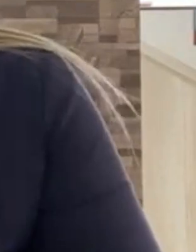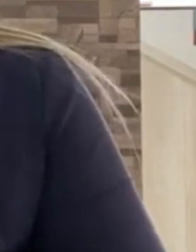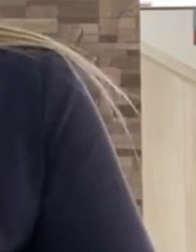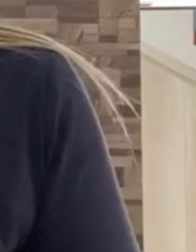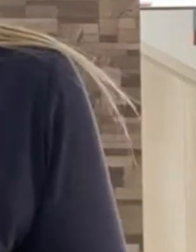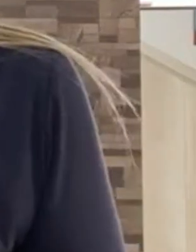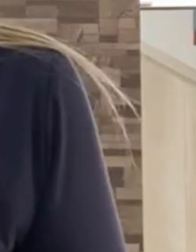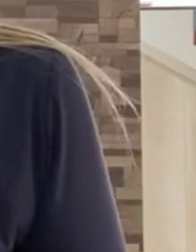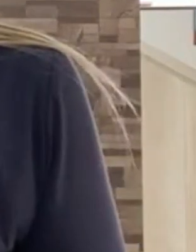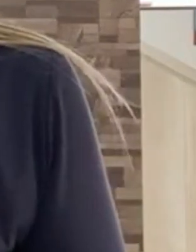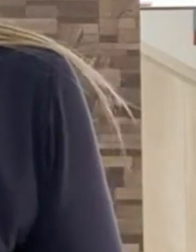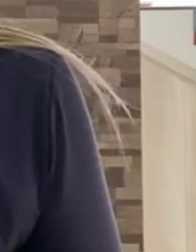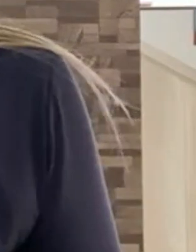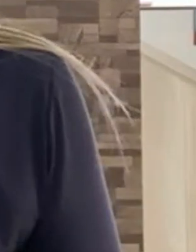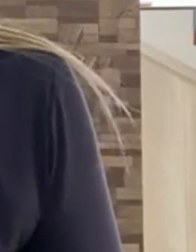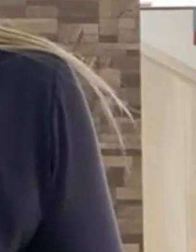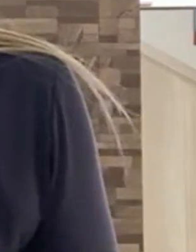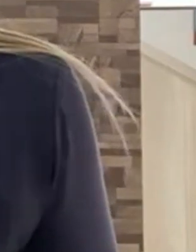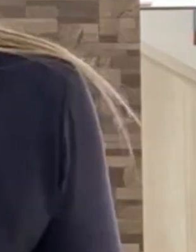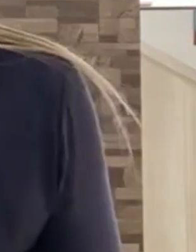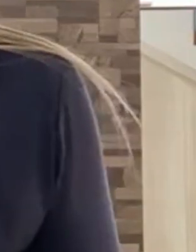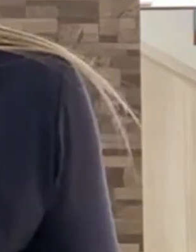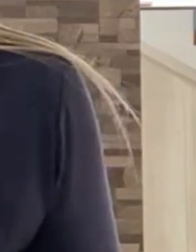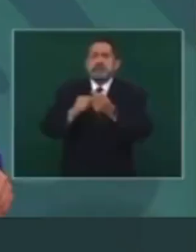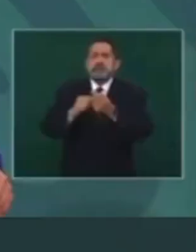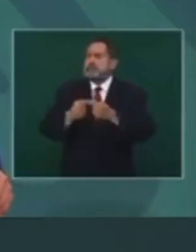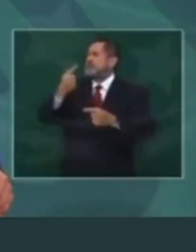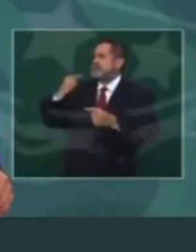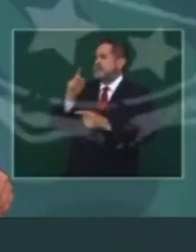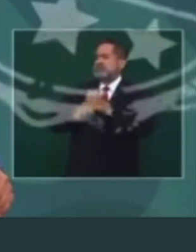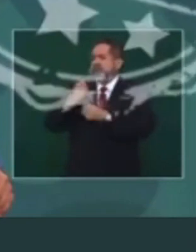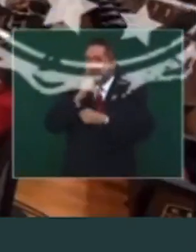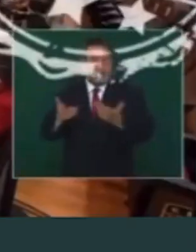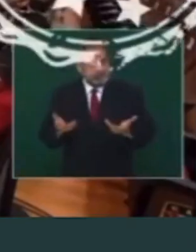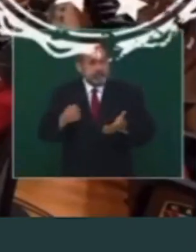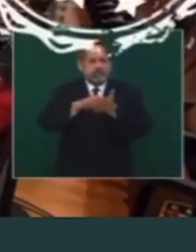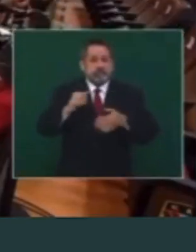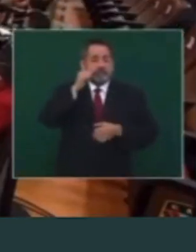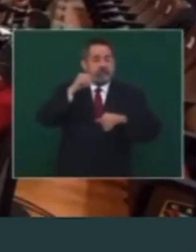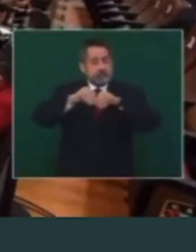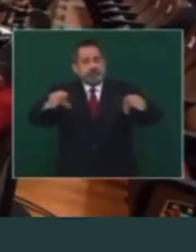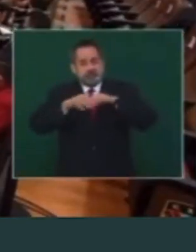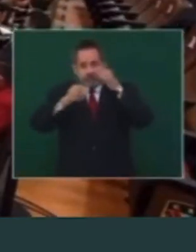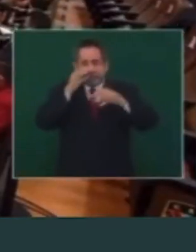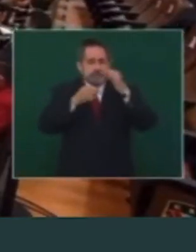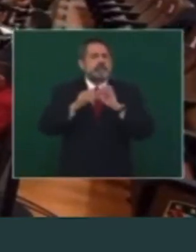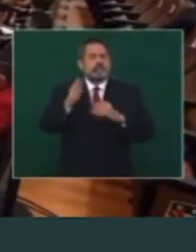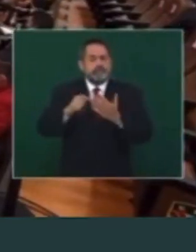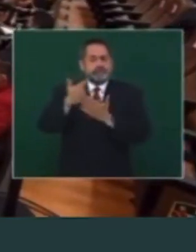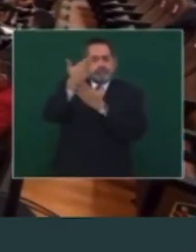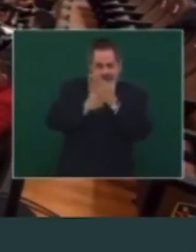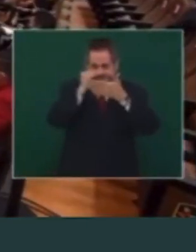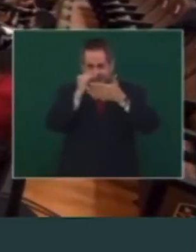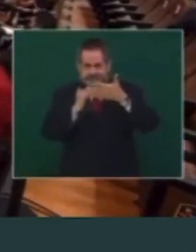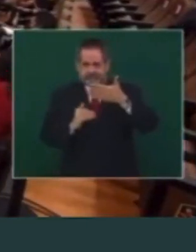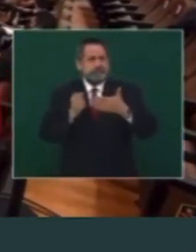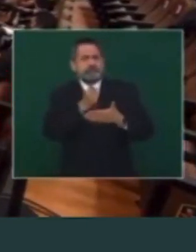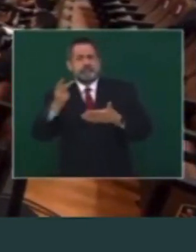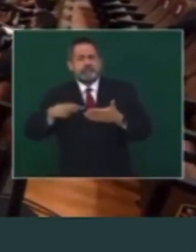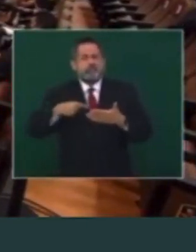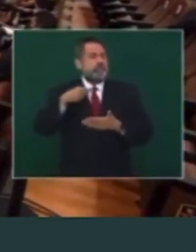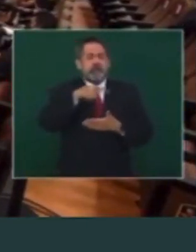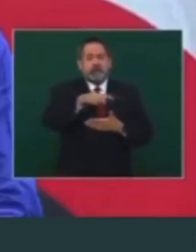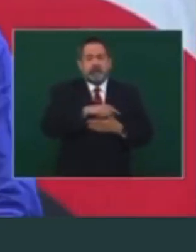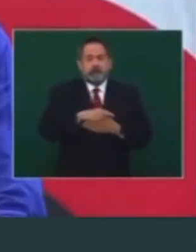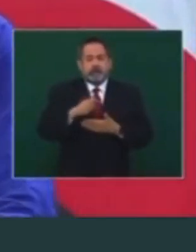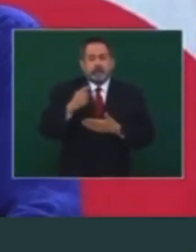fue lo que dijo López Obrador. En resumen, que ya lo sabíamos. Ayer se dio a conocer una lista de los que sacan dinero